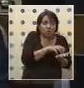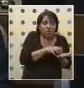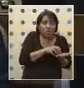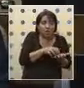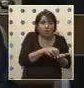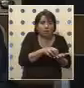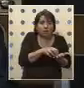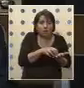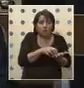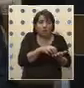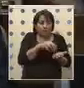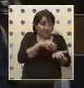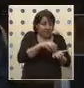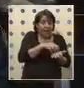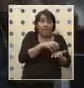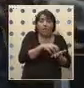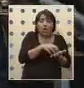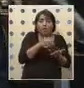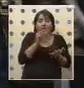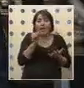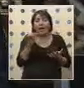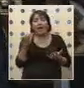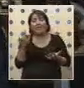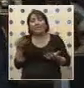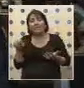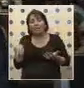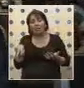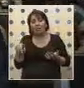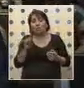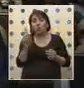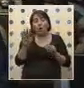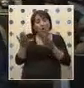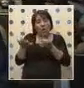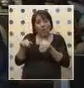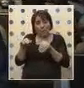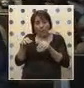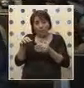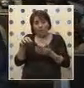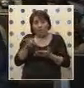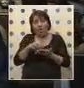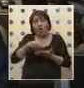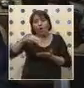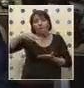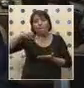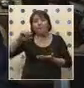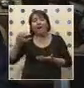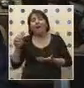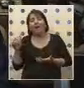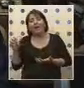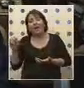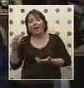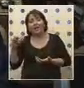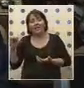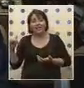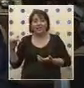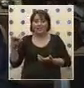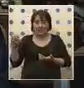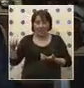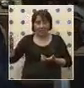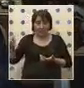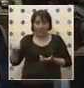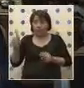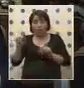específicamente a la región de Aysén por su condición de aislamiento, mire, no pasa lo mismo en la región de Magallanes, Ministro, por su intermedio.